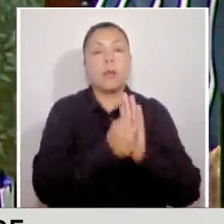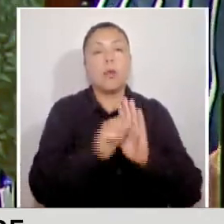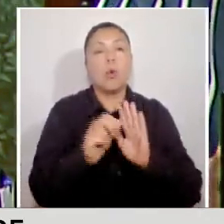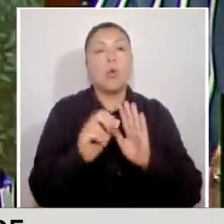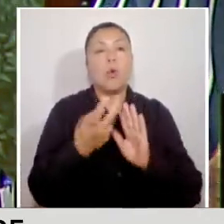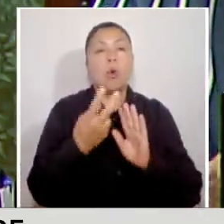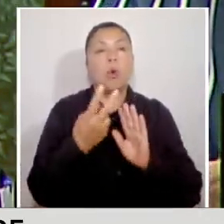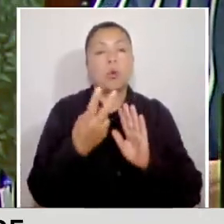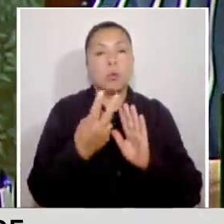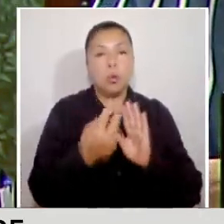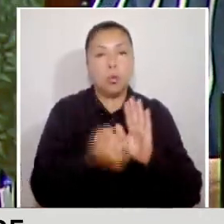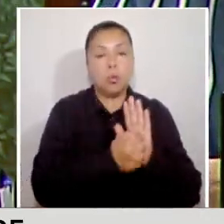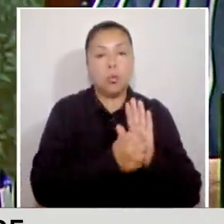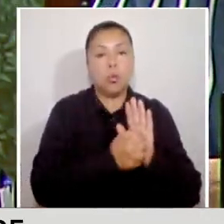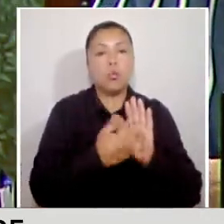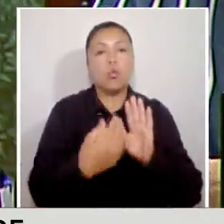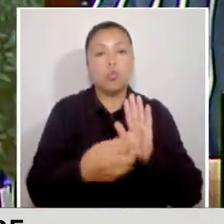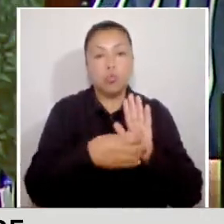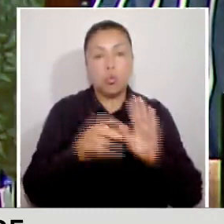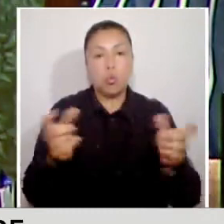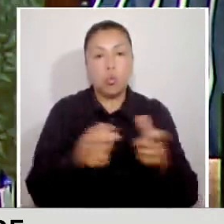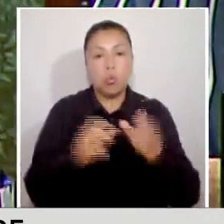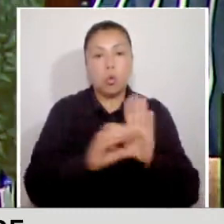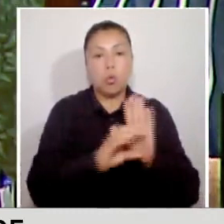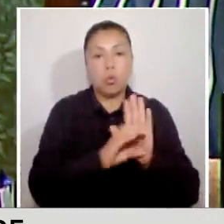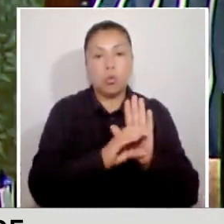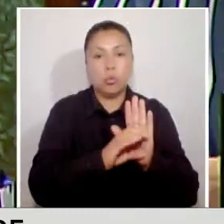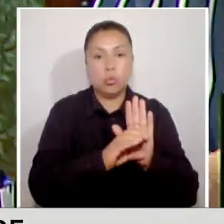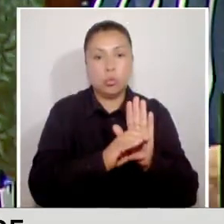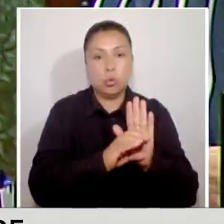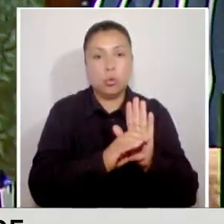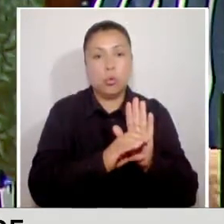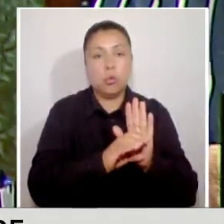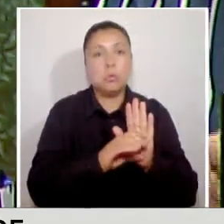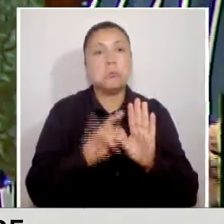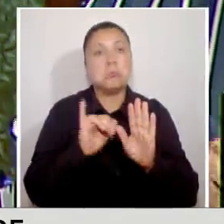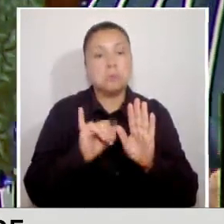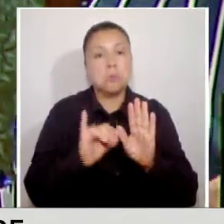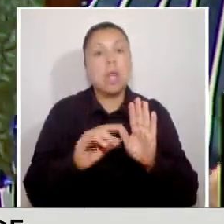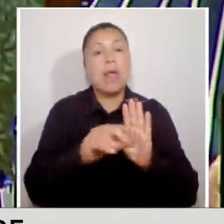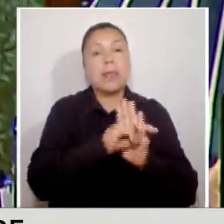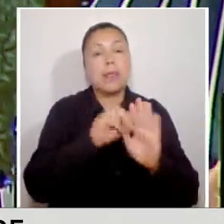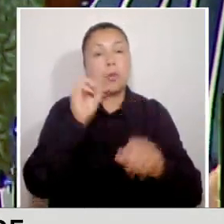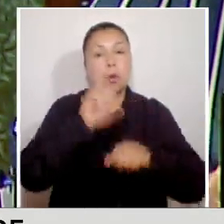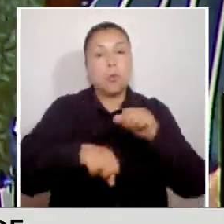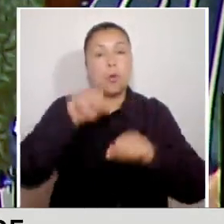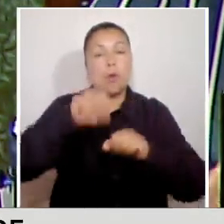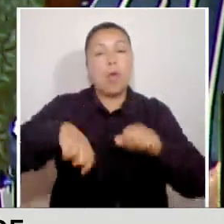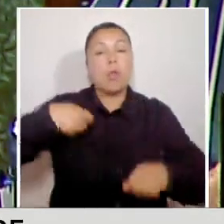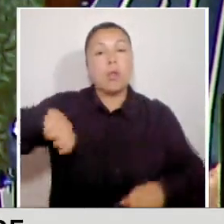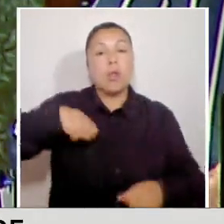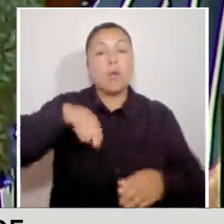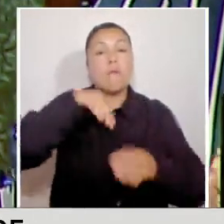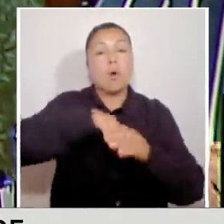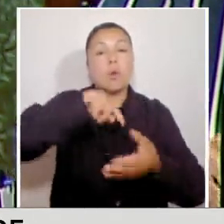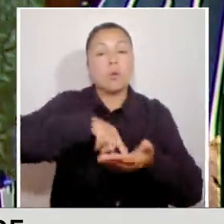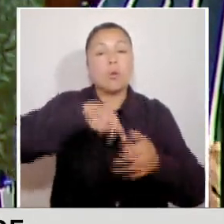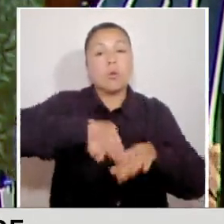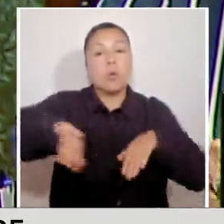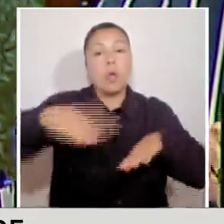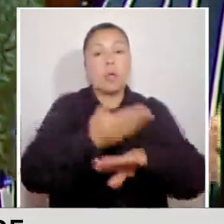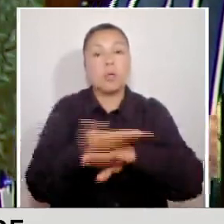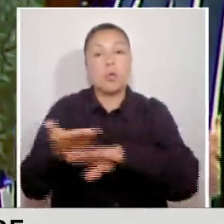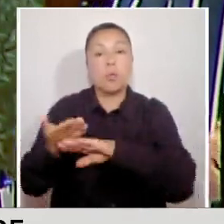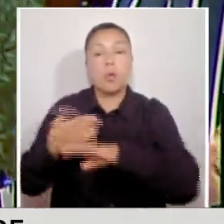en los términos propuestos por la comisión de Constitución que coincide con el texto aprobado por el senado cuya votación separada ha sido solicitada por